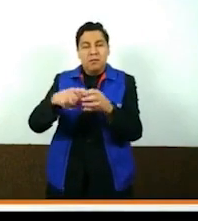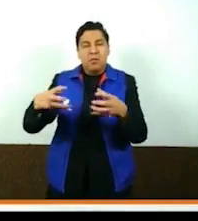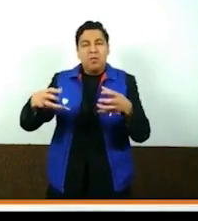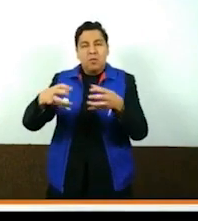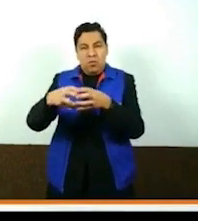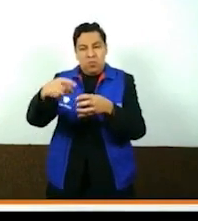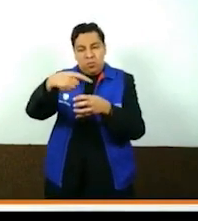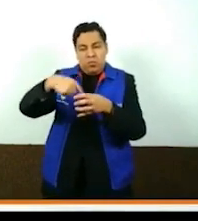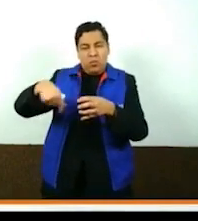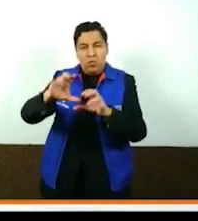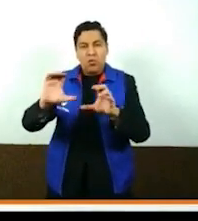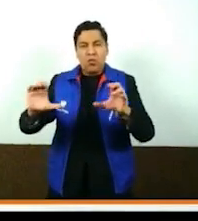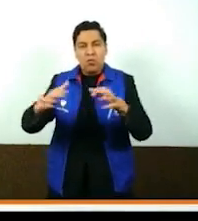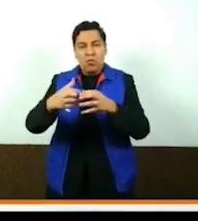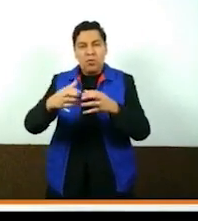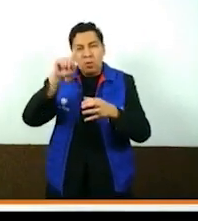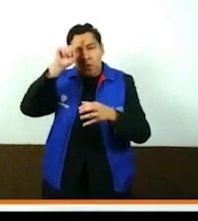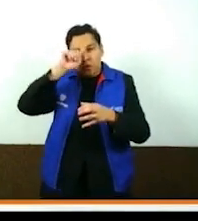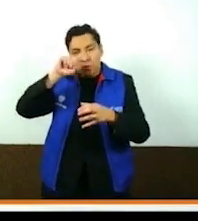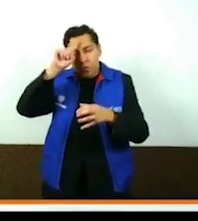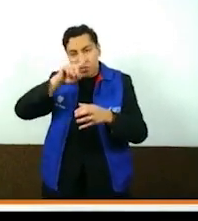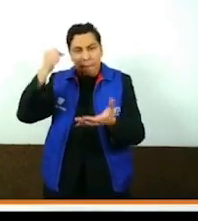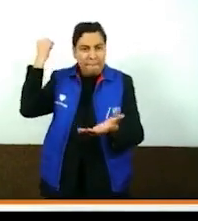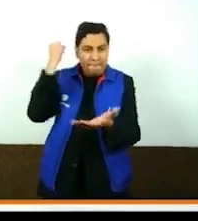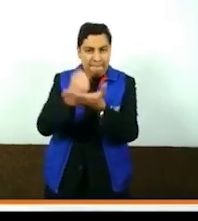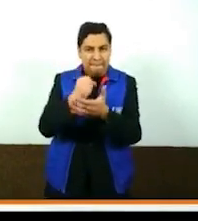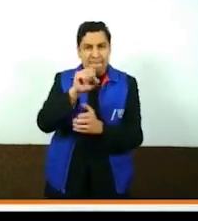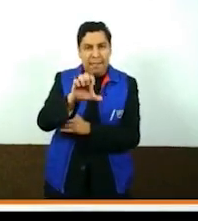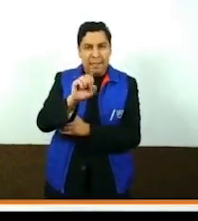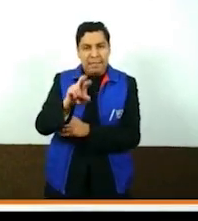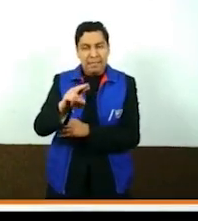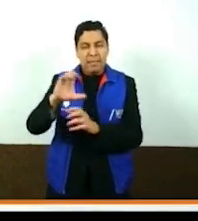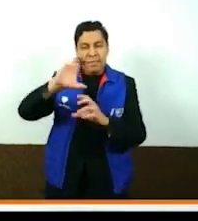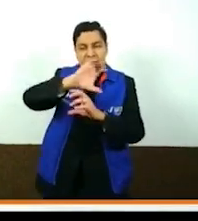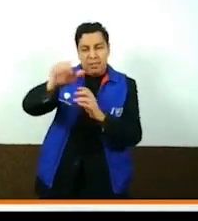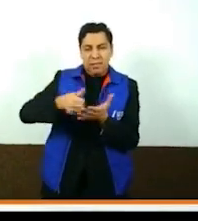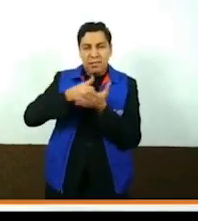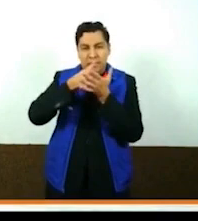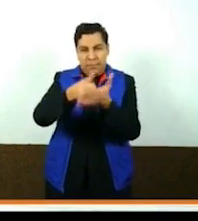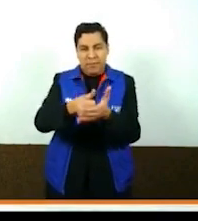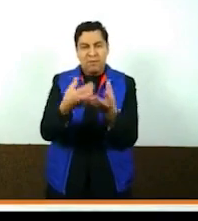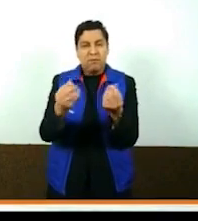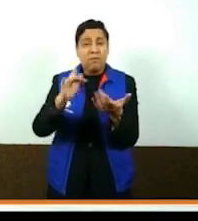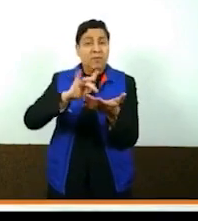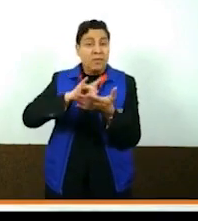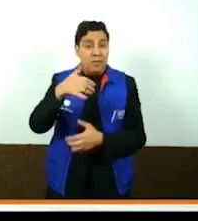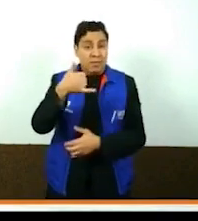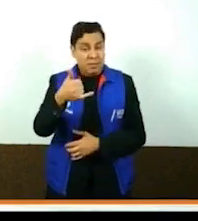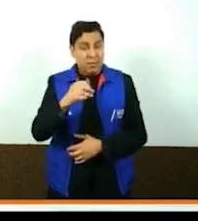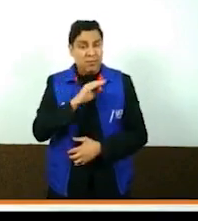de la comunidad de consultores acreditados en MEFI. Muchas gracias y felicidades.